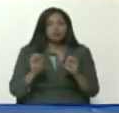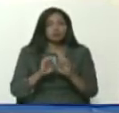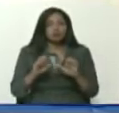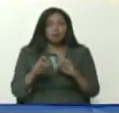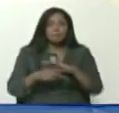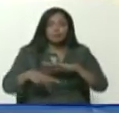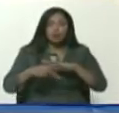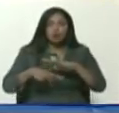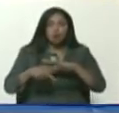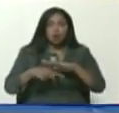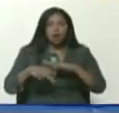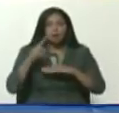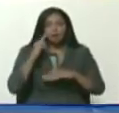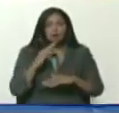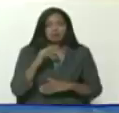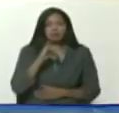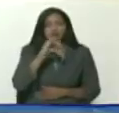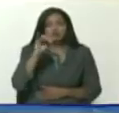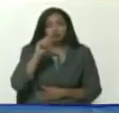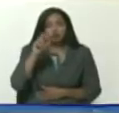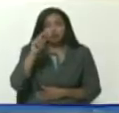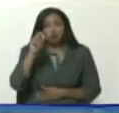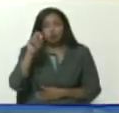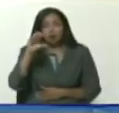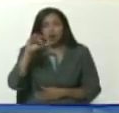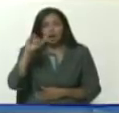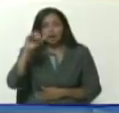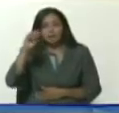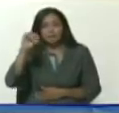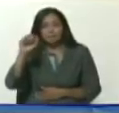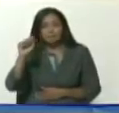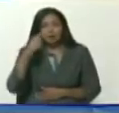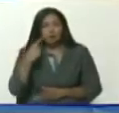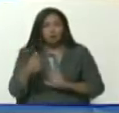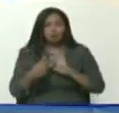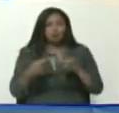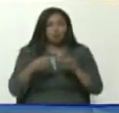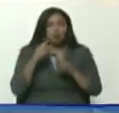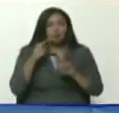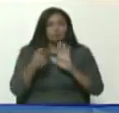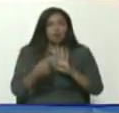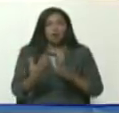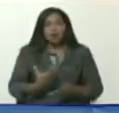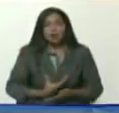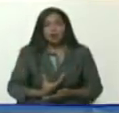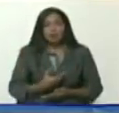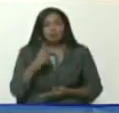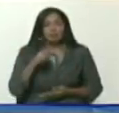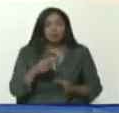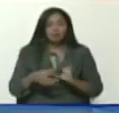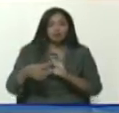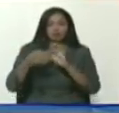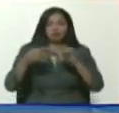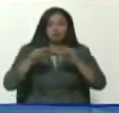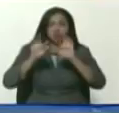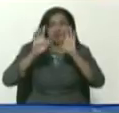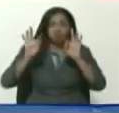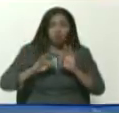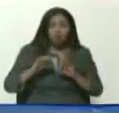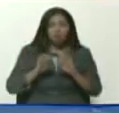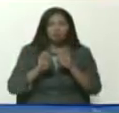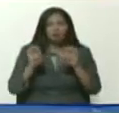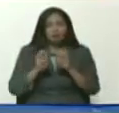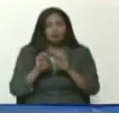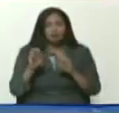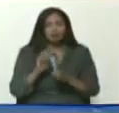Inicial Bolivariano Sorocaima. Para que él nos muestre, para que ustedes vean, un alcalde articulado a la comunidad